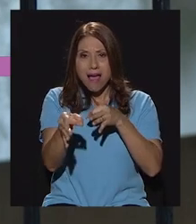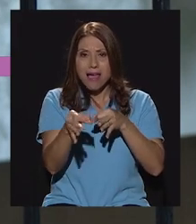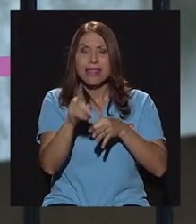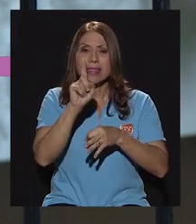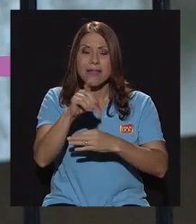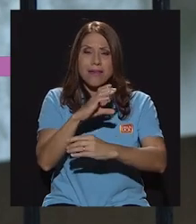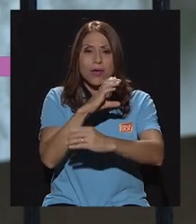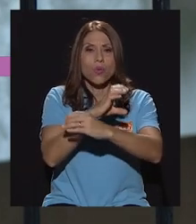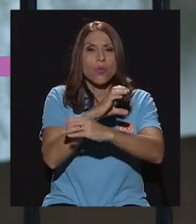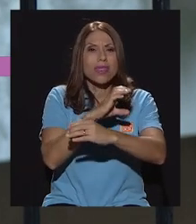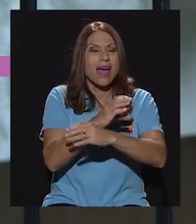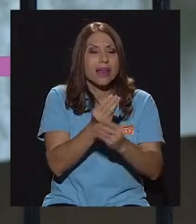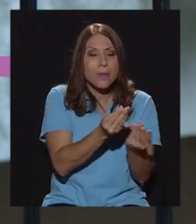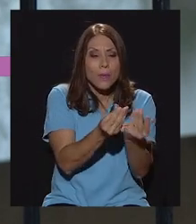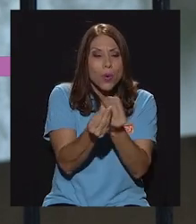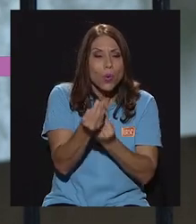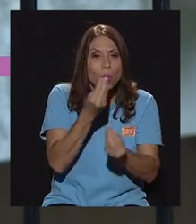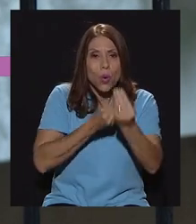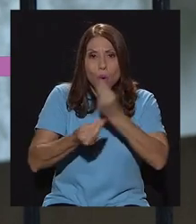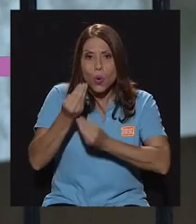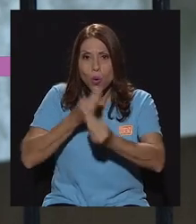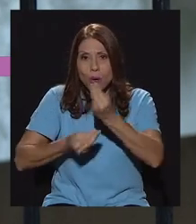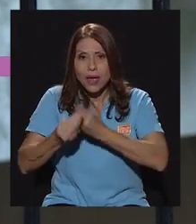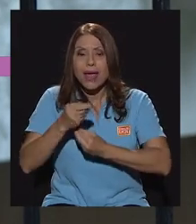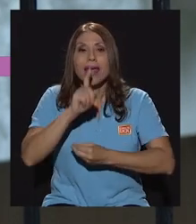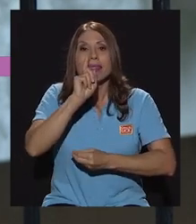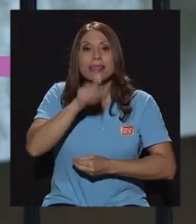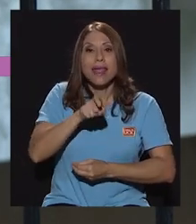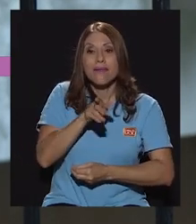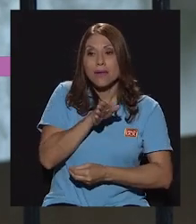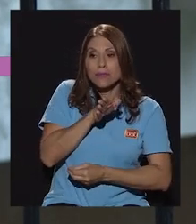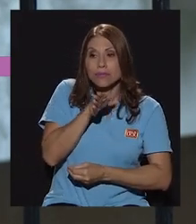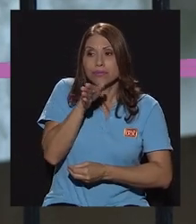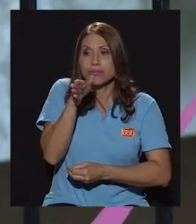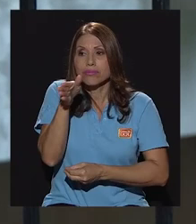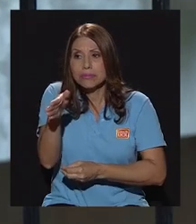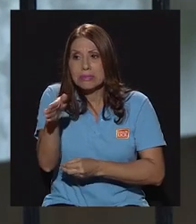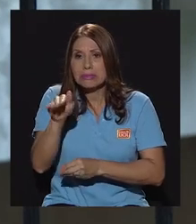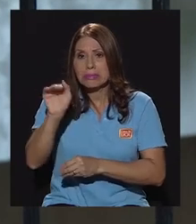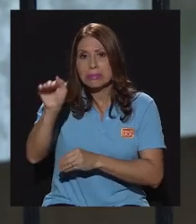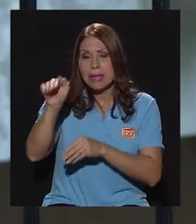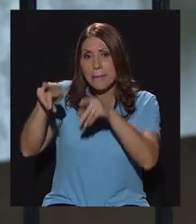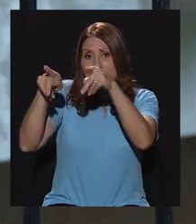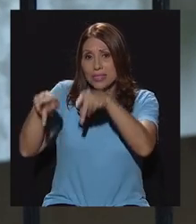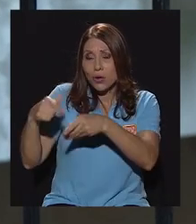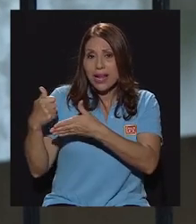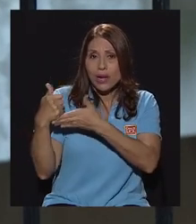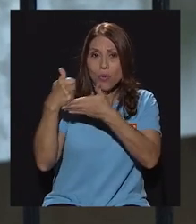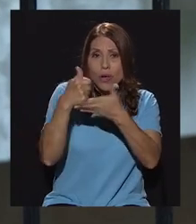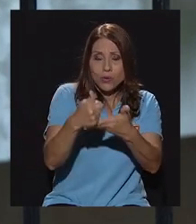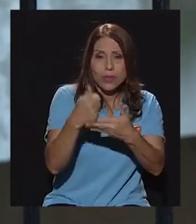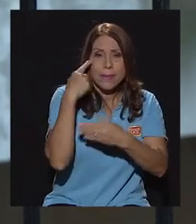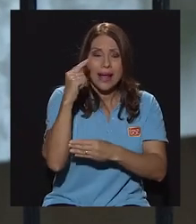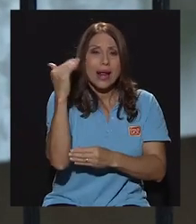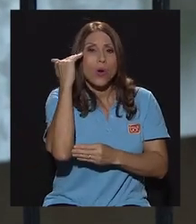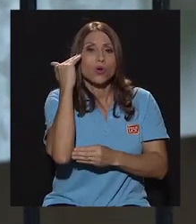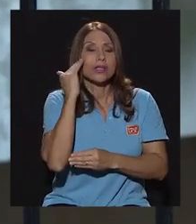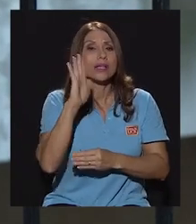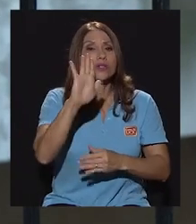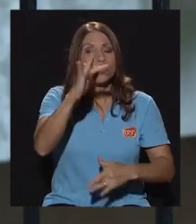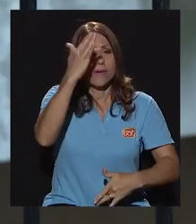que cuidar de su alimentación, tiene que acercarse a una persona que lo ayude a conocer su